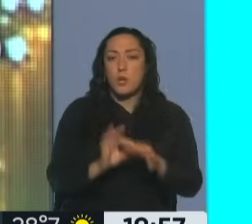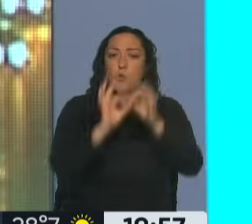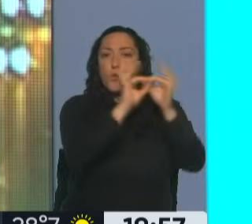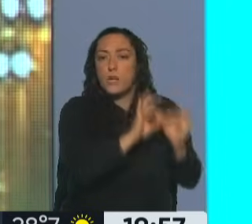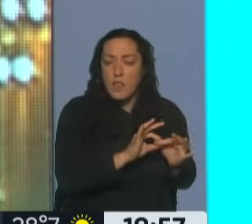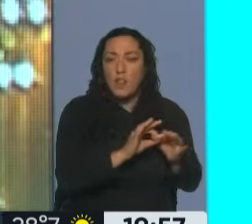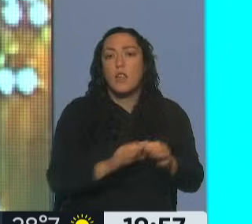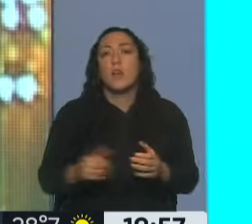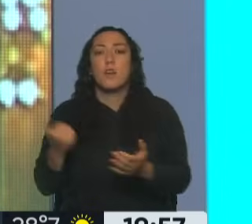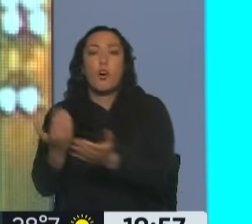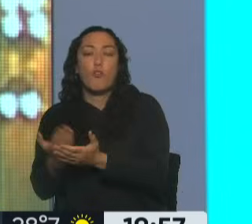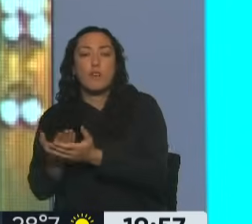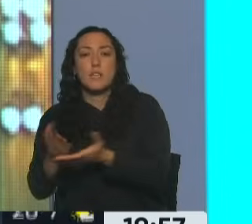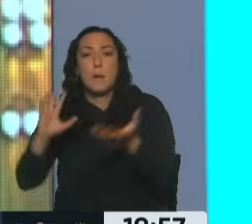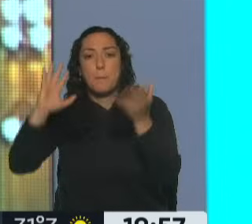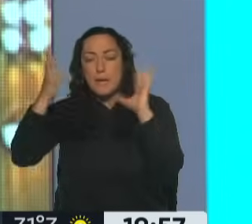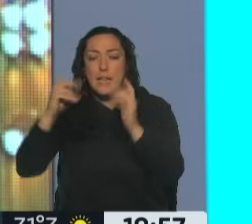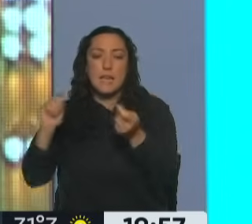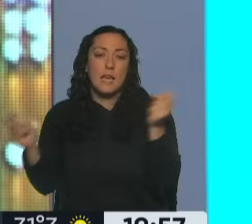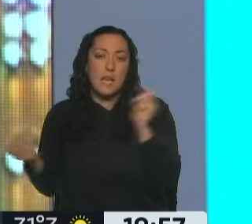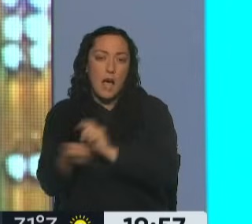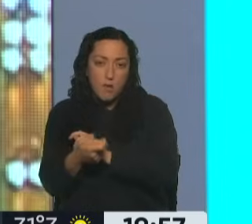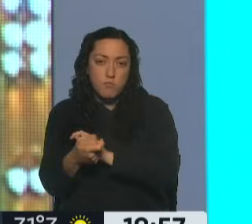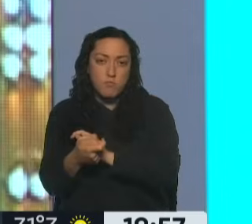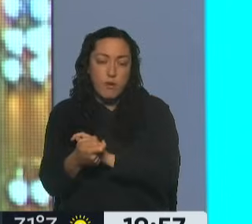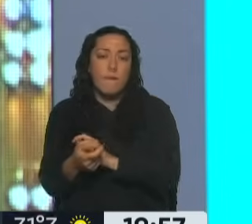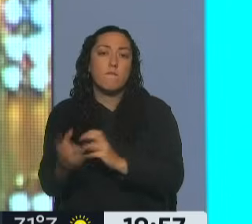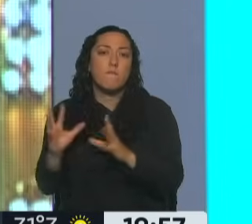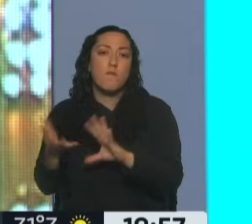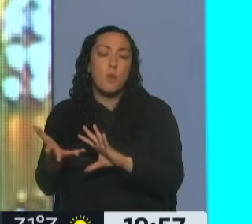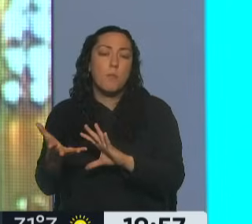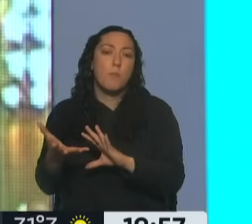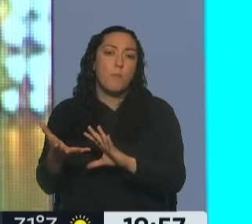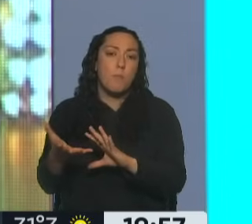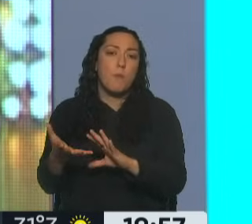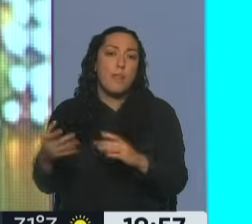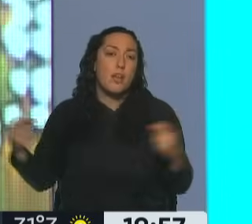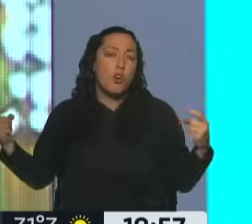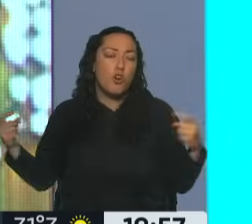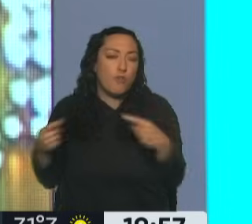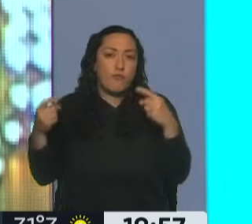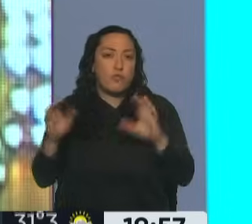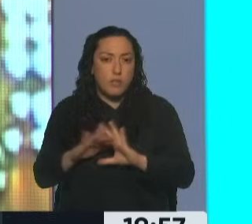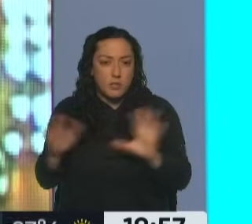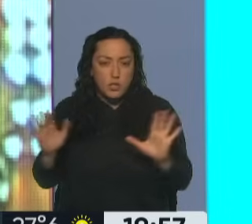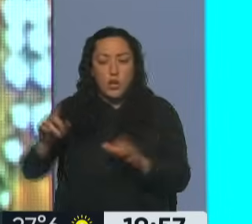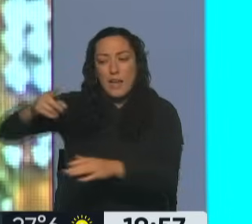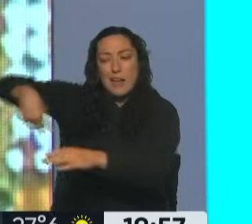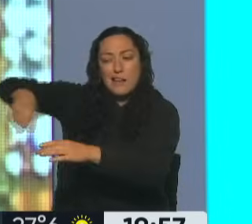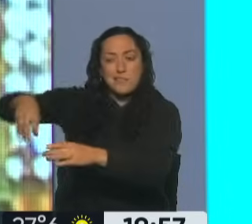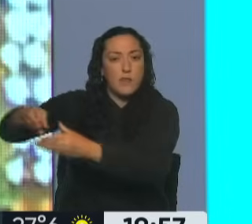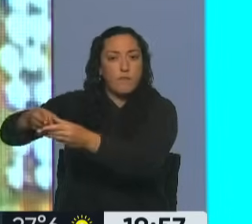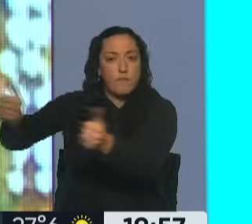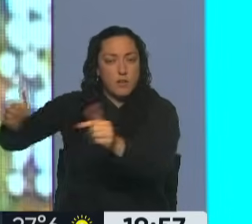La oferta de cambio de Javier Milei era una oferta de cambio de confrontación, acabar con la casta.